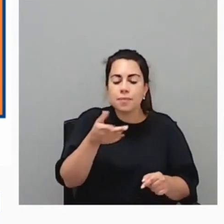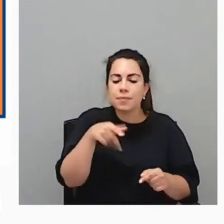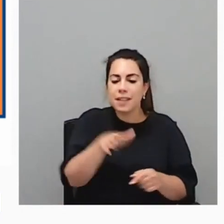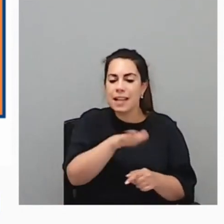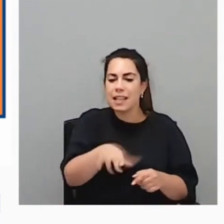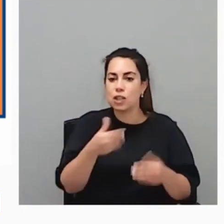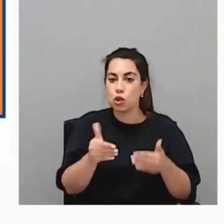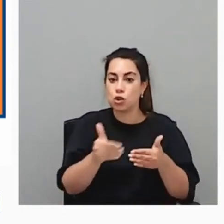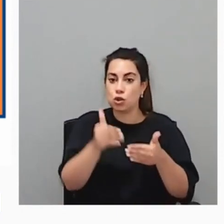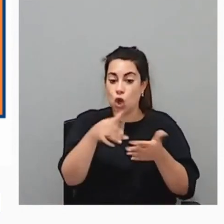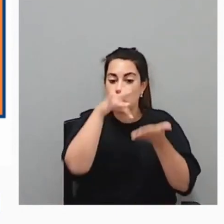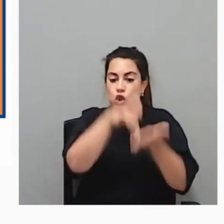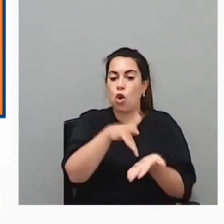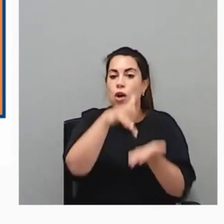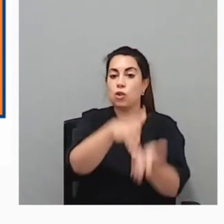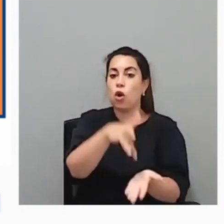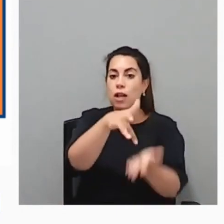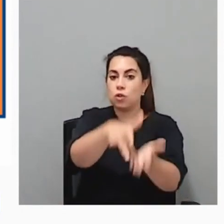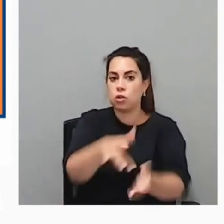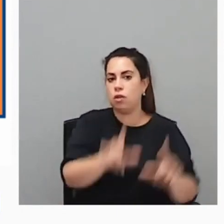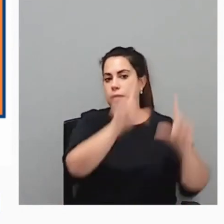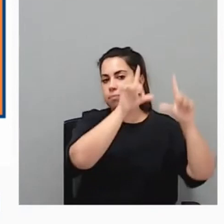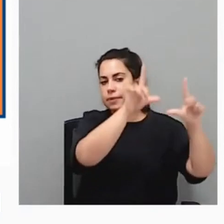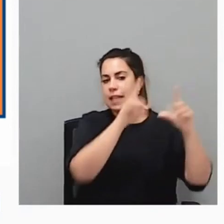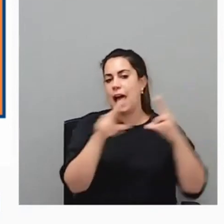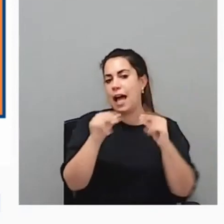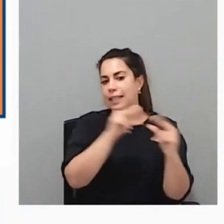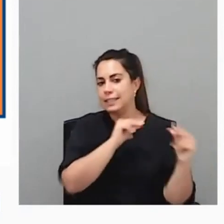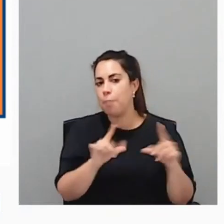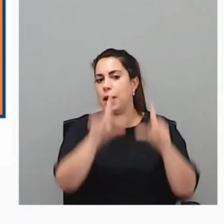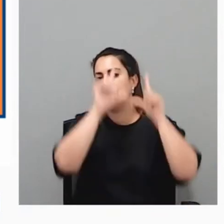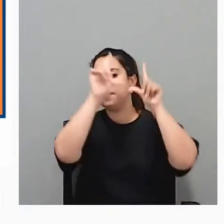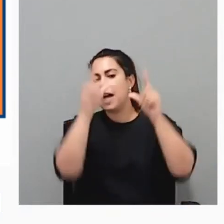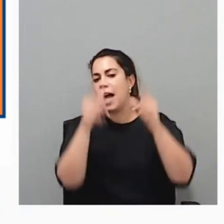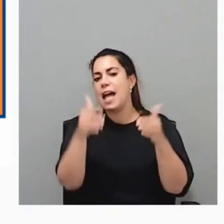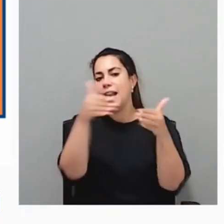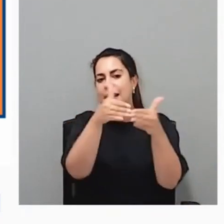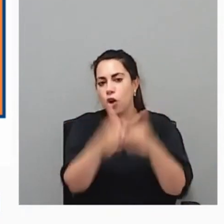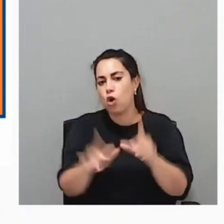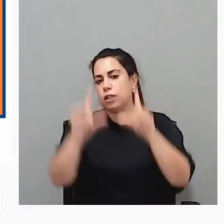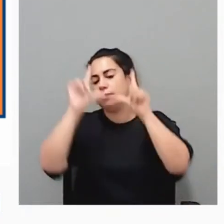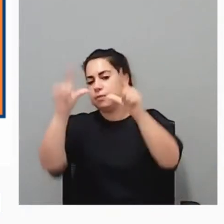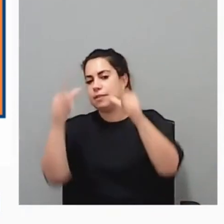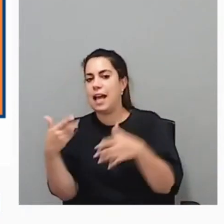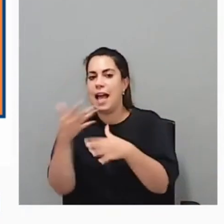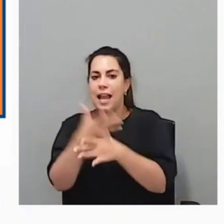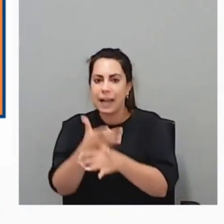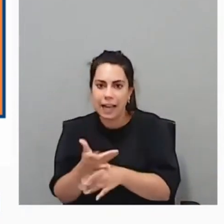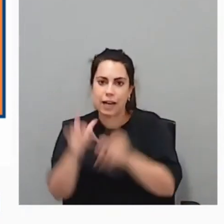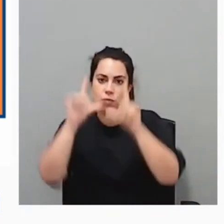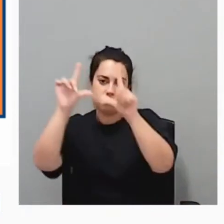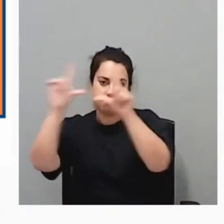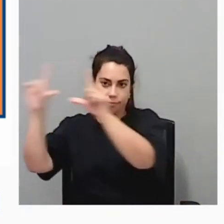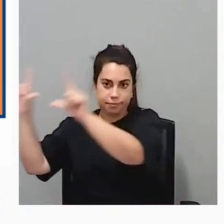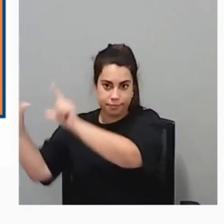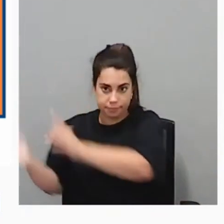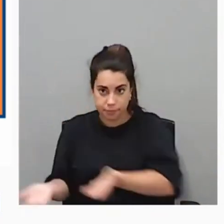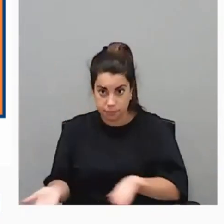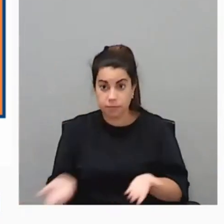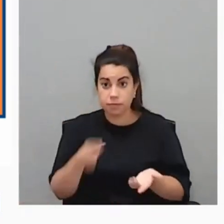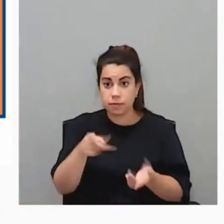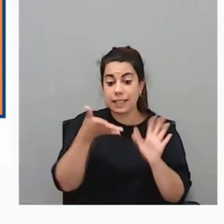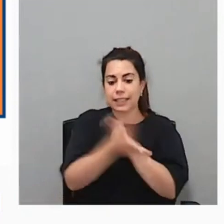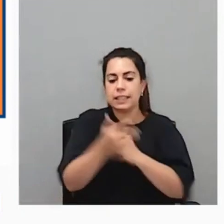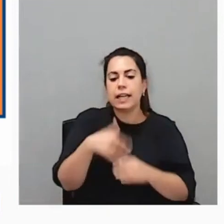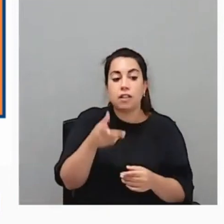un pictograma que dice asamblea, rincones, recreos, vamos a casa, ¿vale? Esto se adapta a la metodología o la forma de trabajar de cada uno de